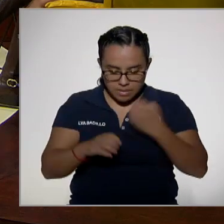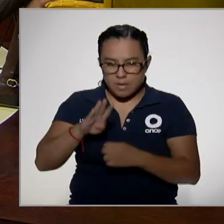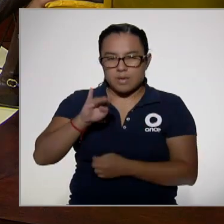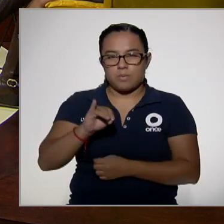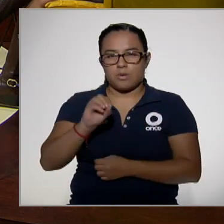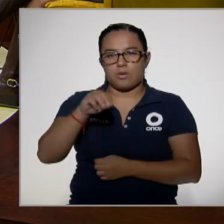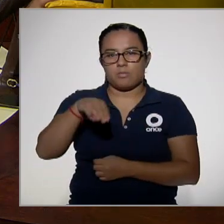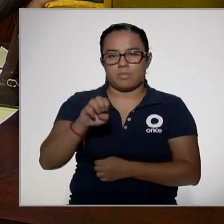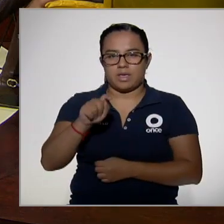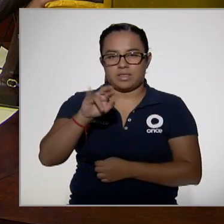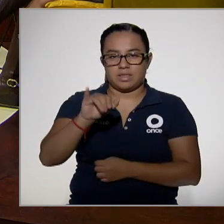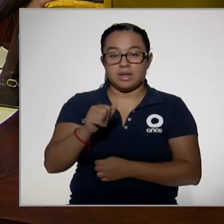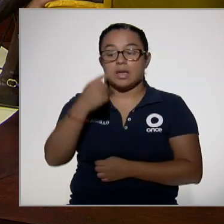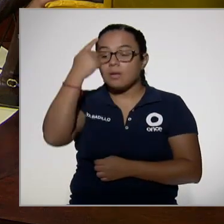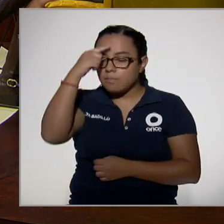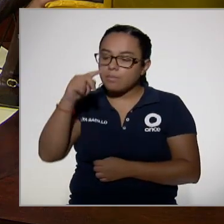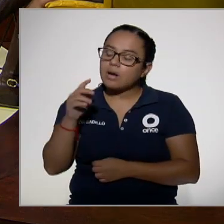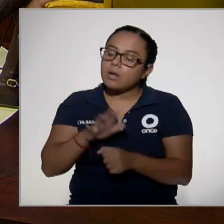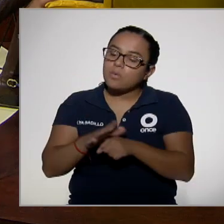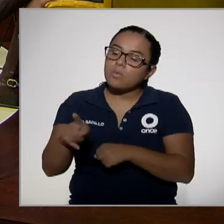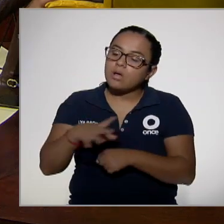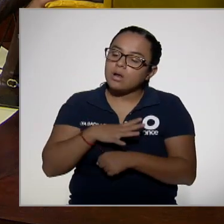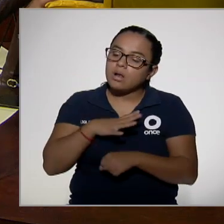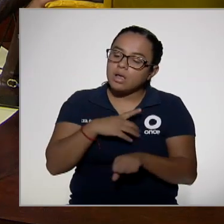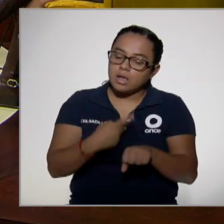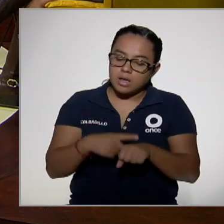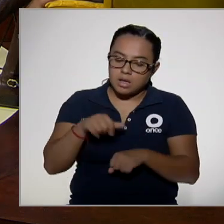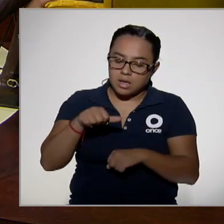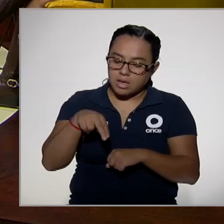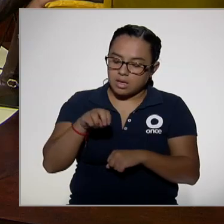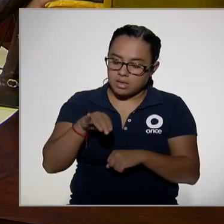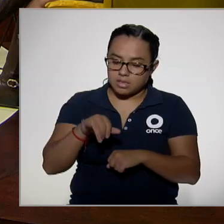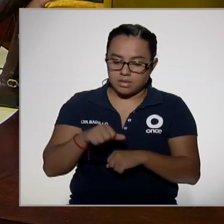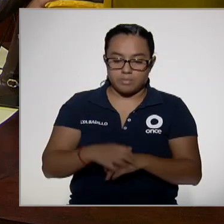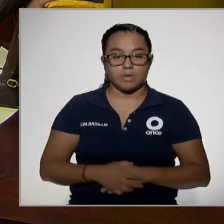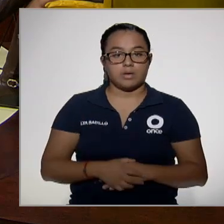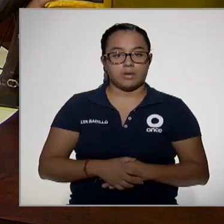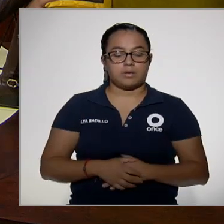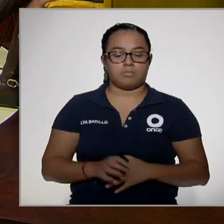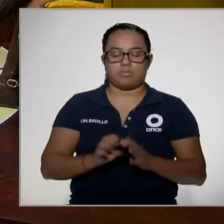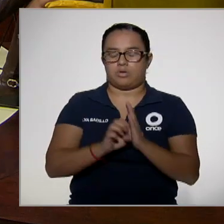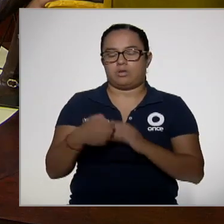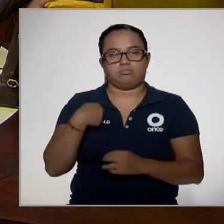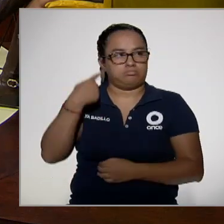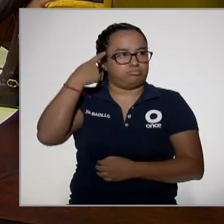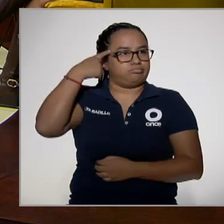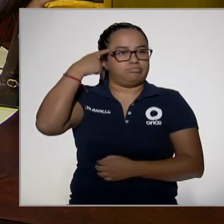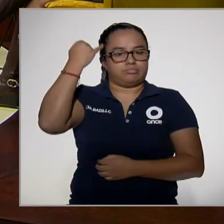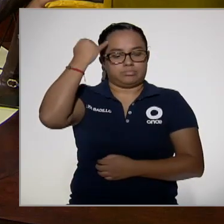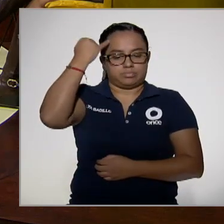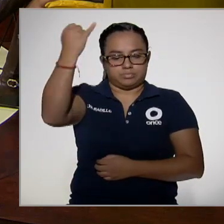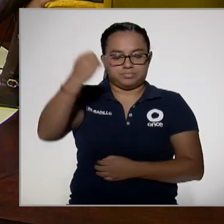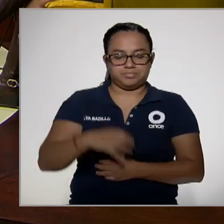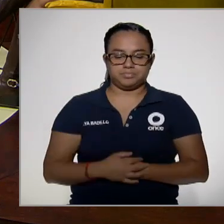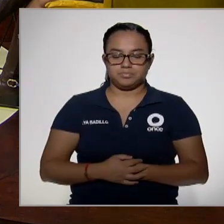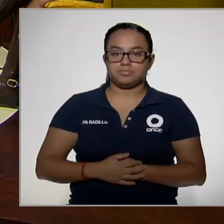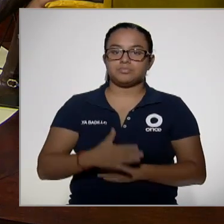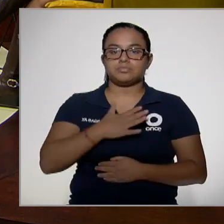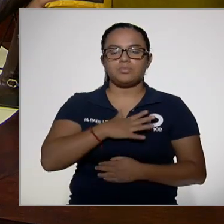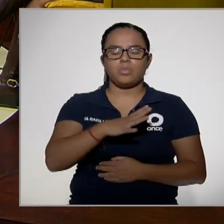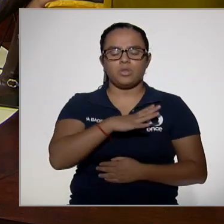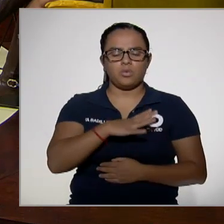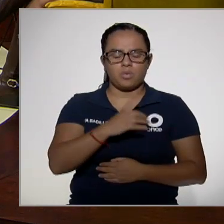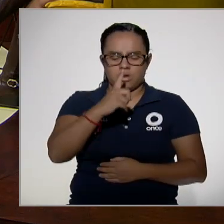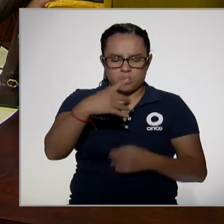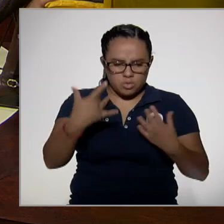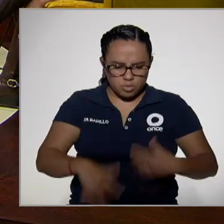para ver qué tipo de anemia tienes es como decir se me acaba de ocurrir esta analogía decir tengo dolor